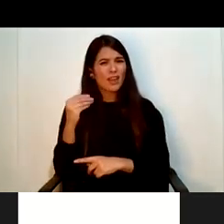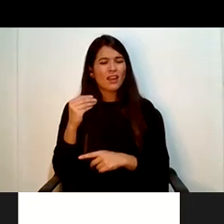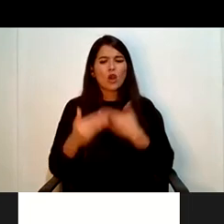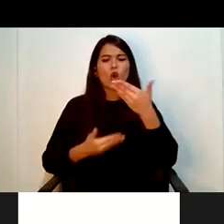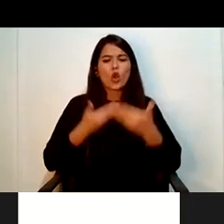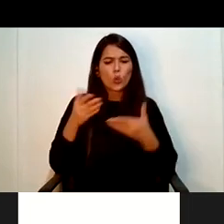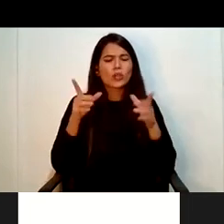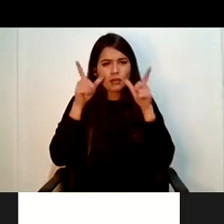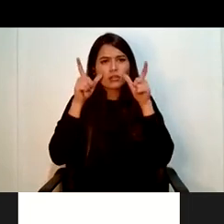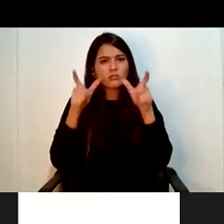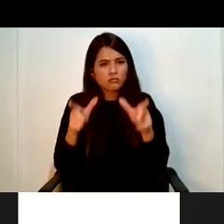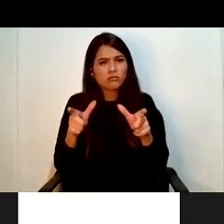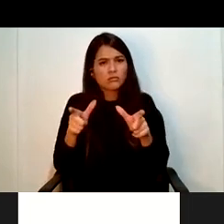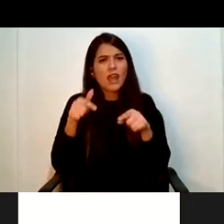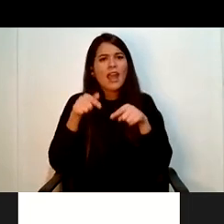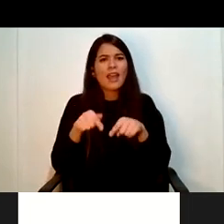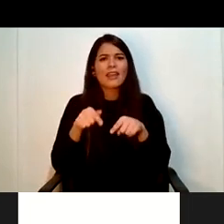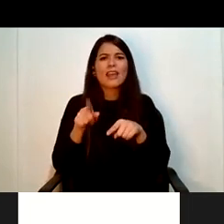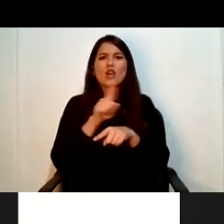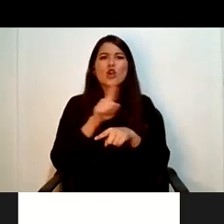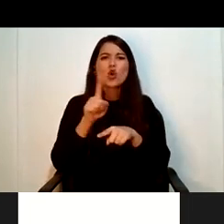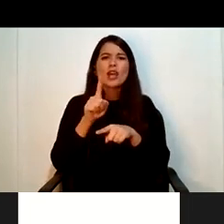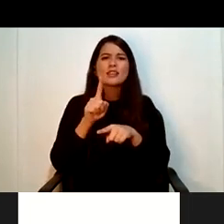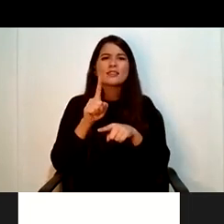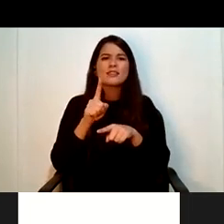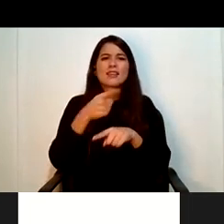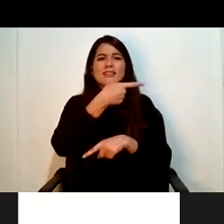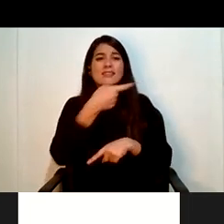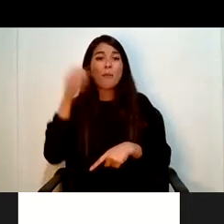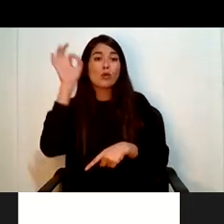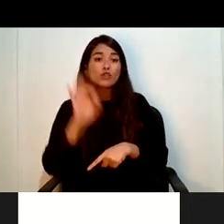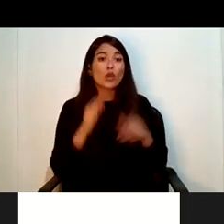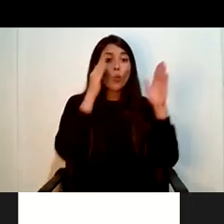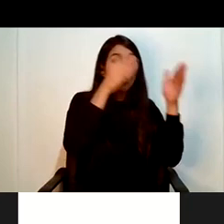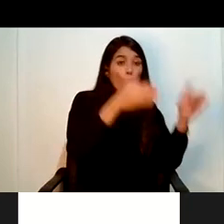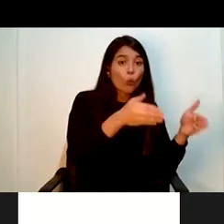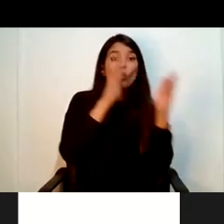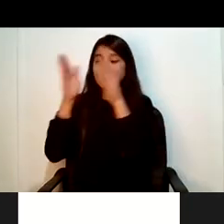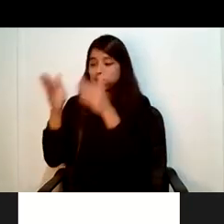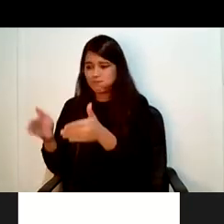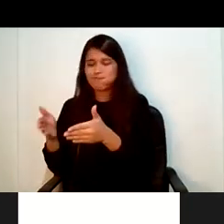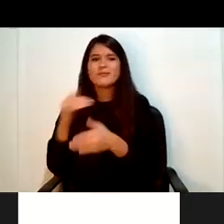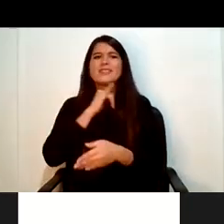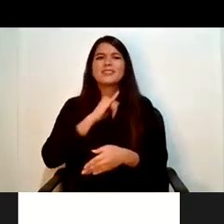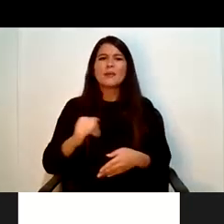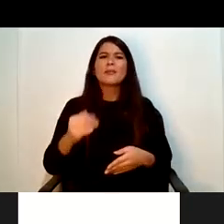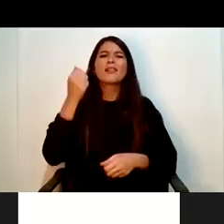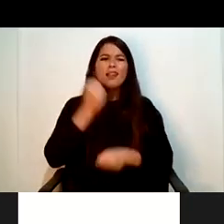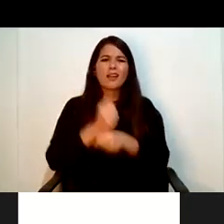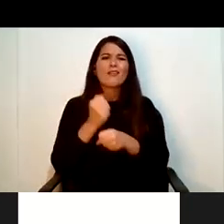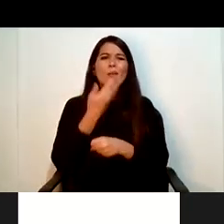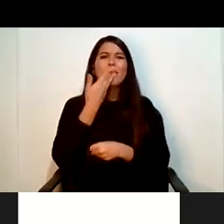conducta. Creo que acá no es como ninguno 100%, sino que siempre apostar al trabajo